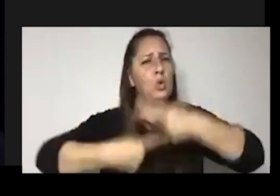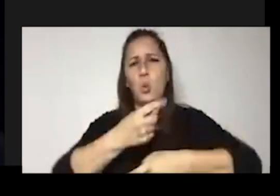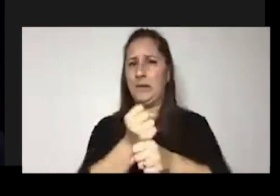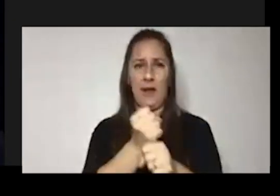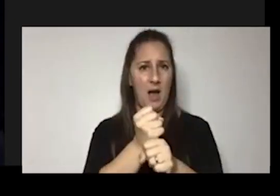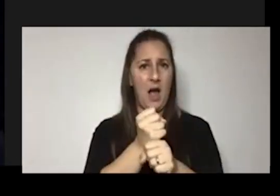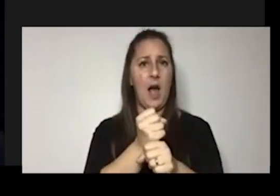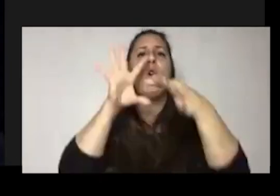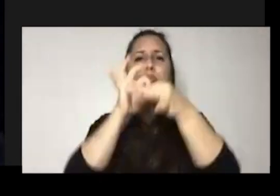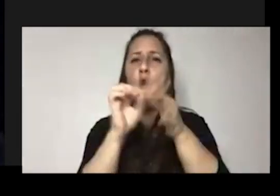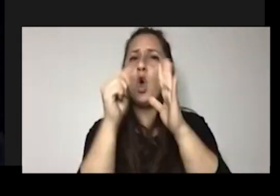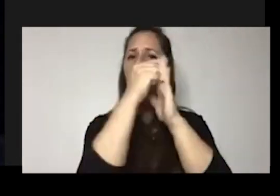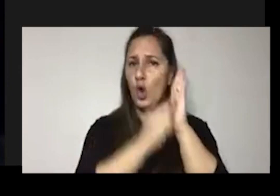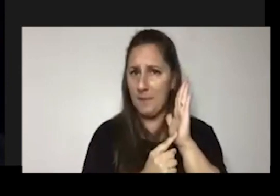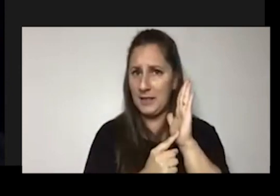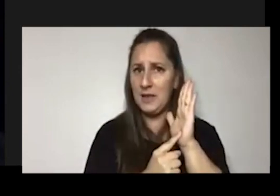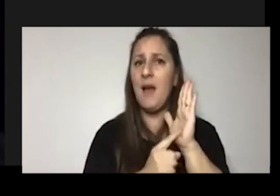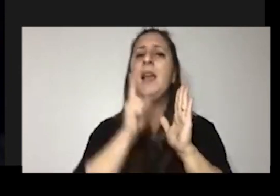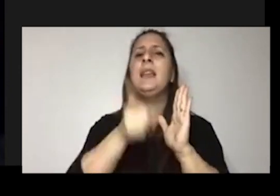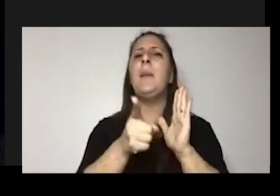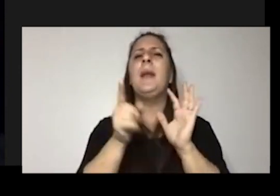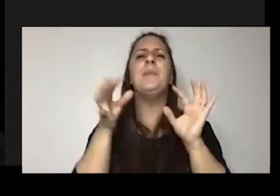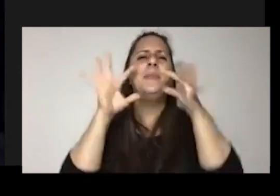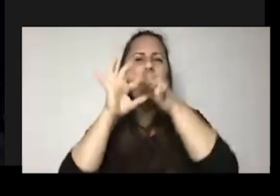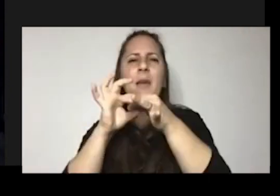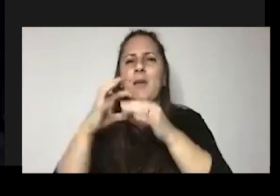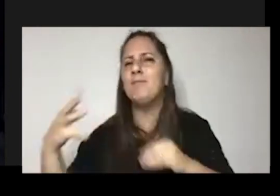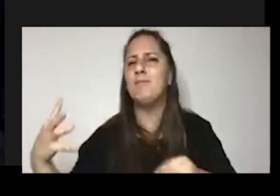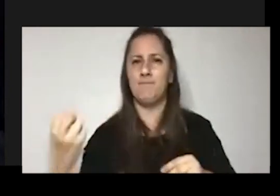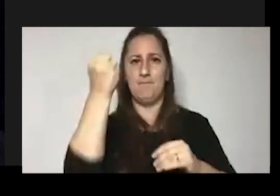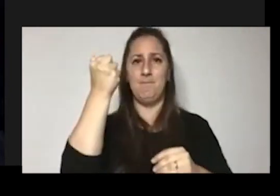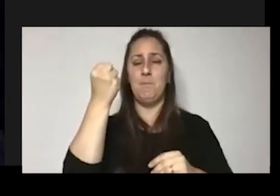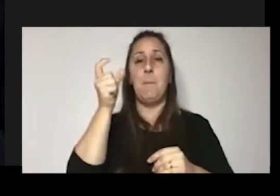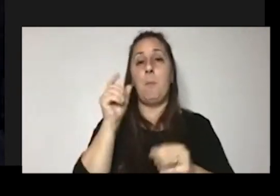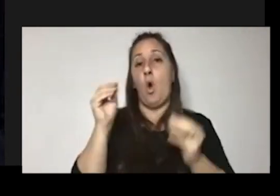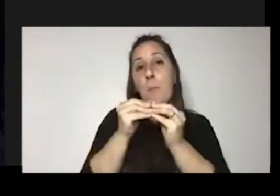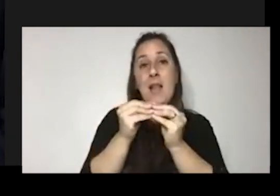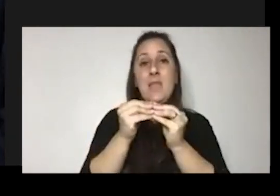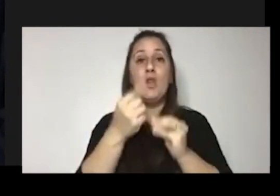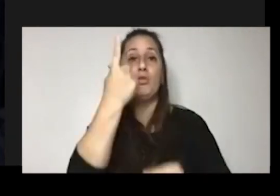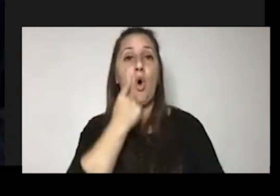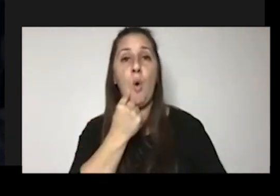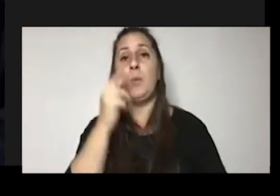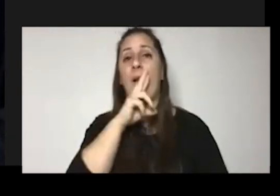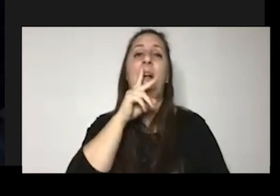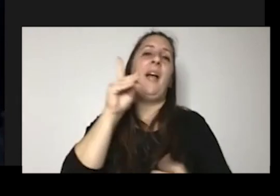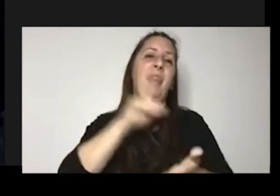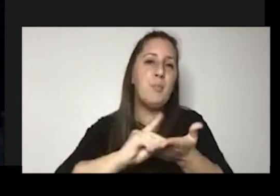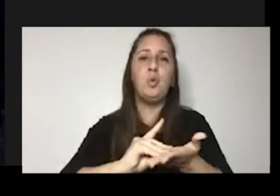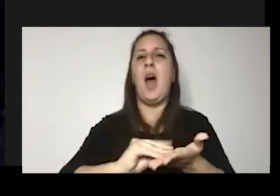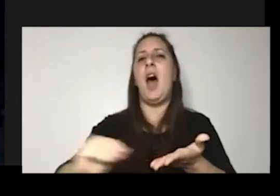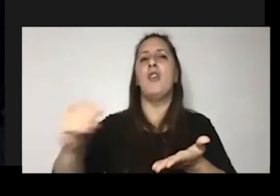tienen que ver con lograr permear a los propios compañeros y compañeras, diputados, senadores, ministros,